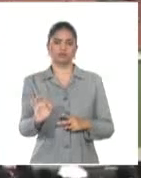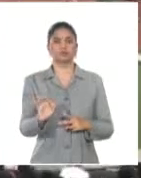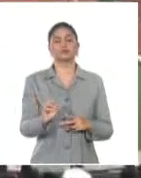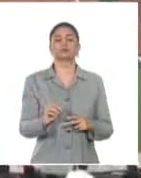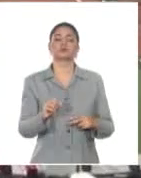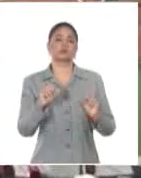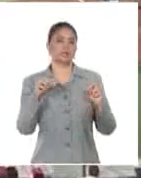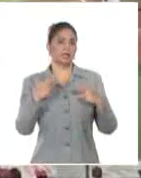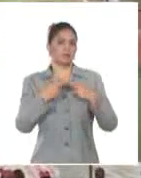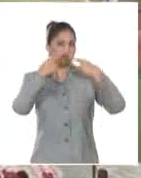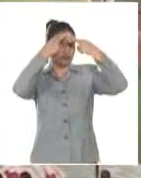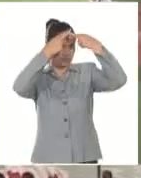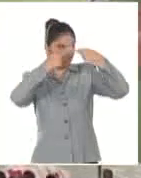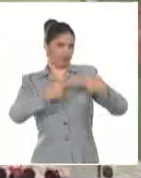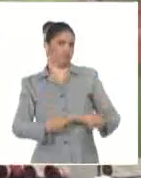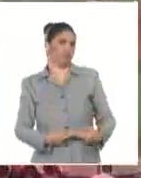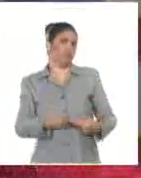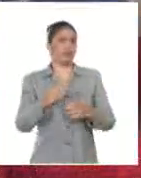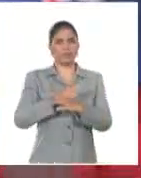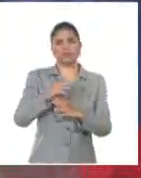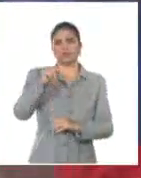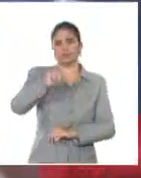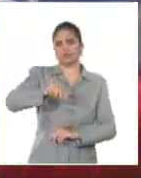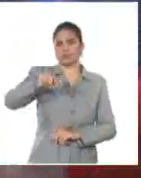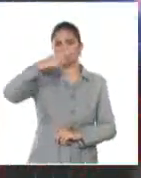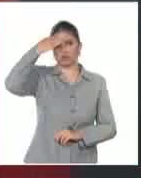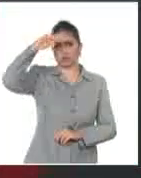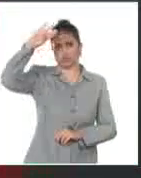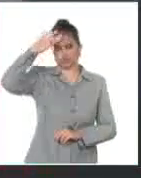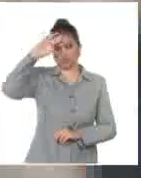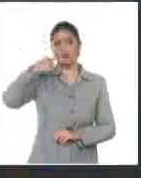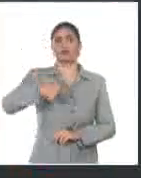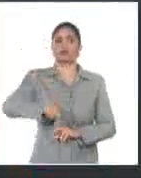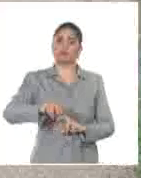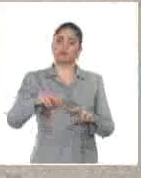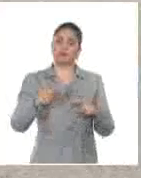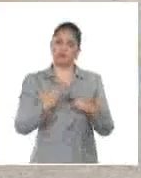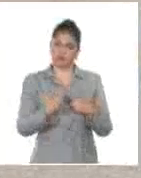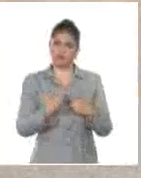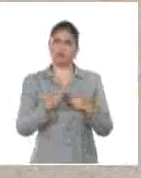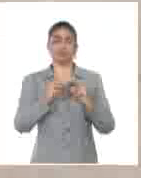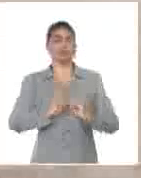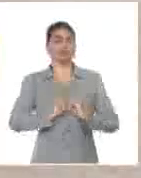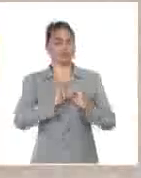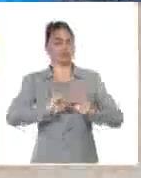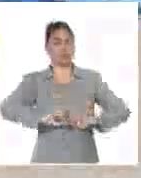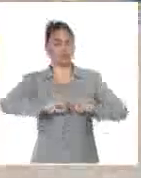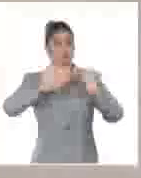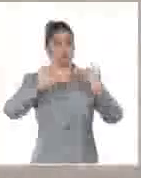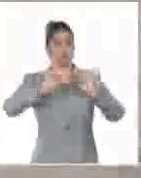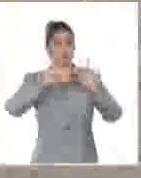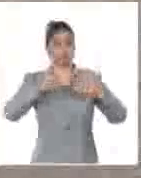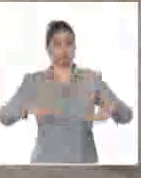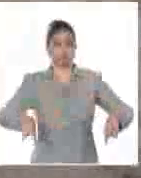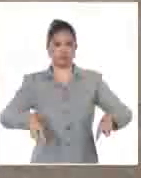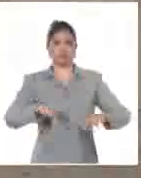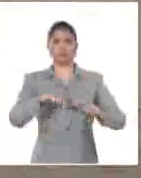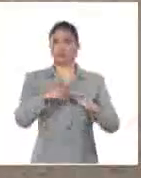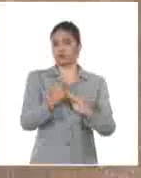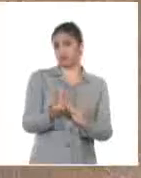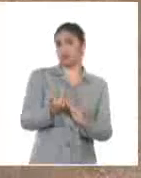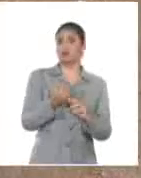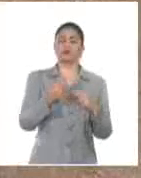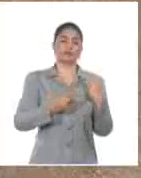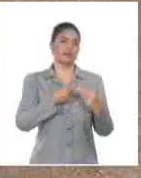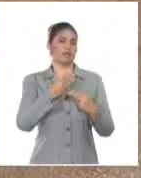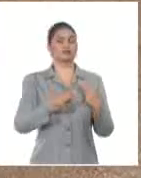una lista mucho más amplia que usted puede ver publicada en todos los sitios oficiales. En esta jornada también se efectuó la